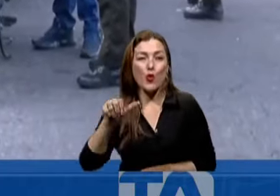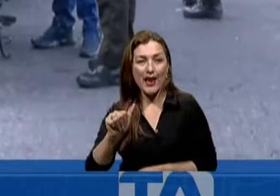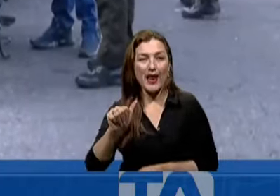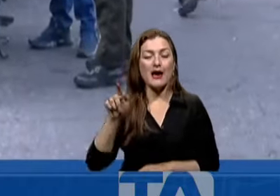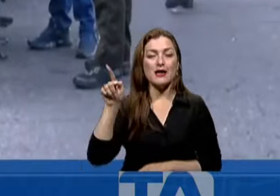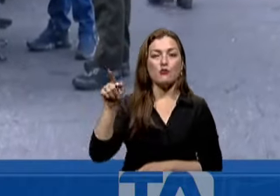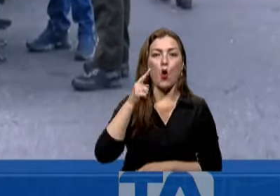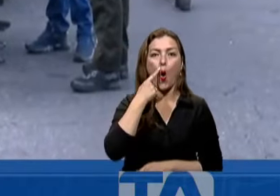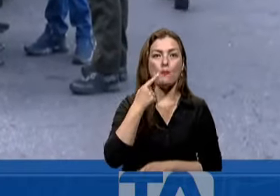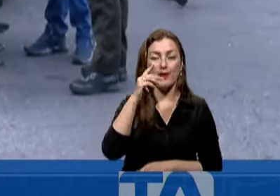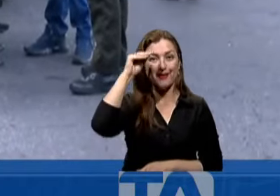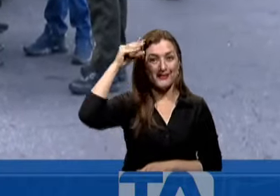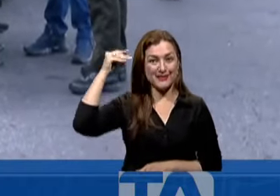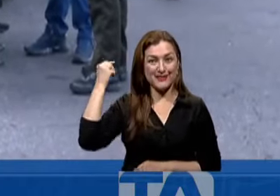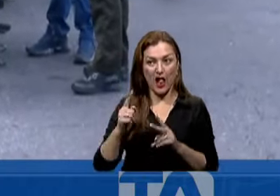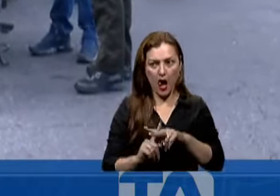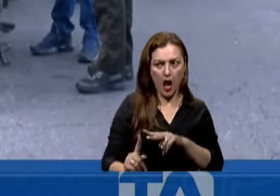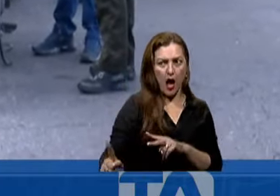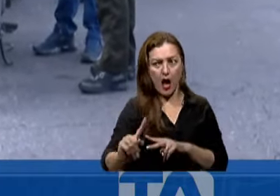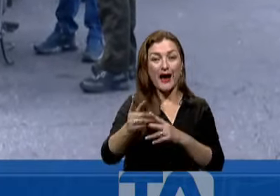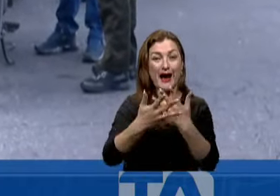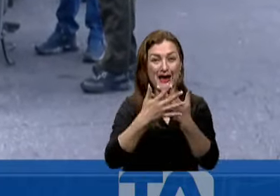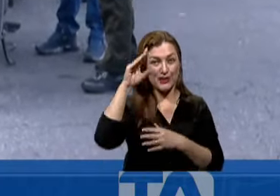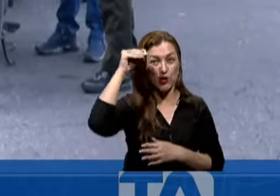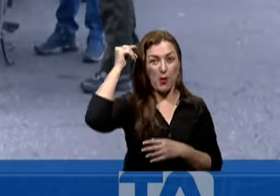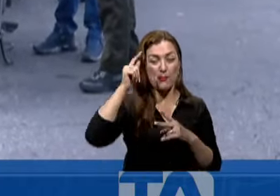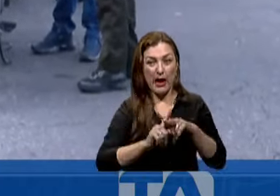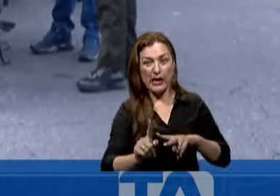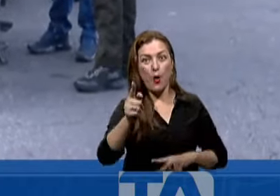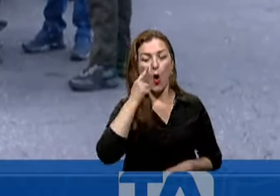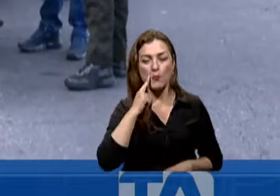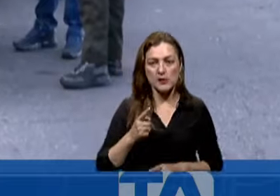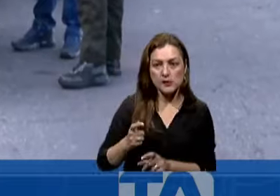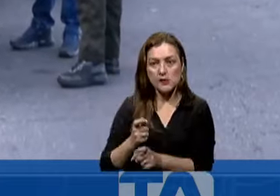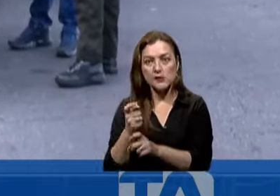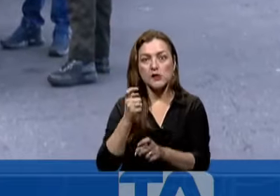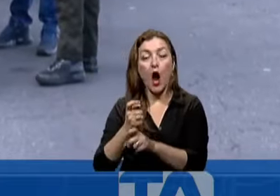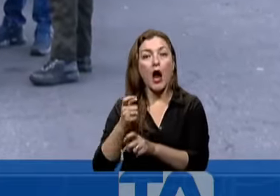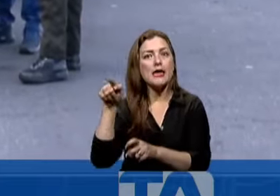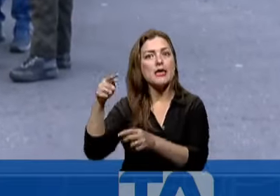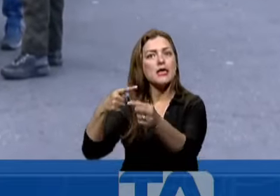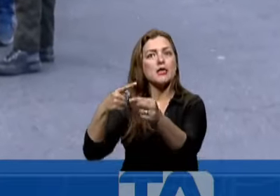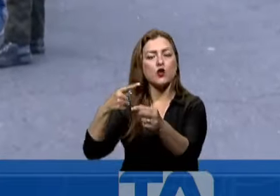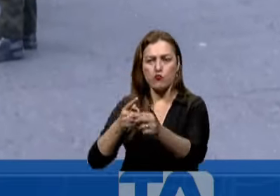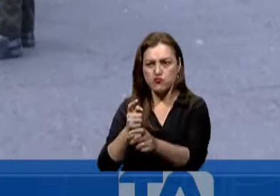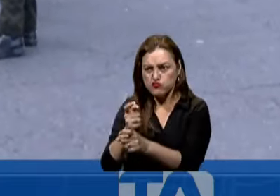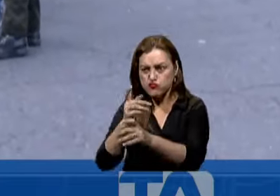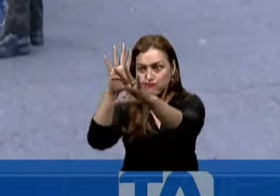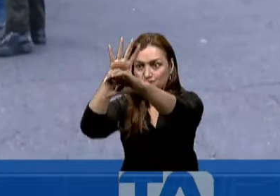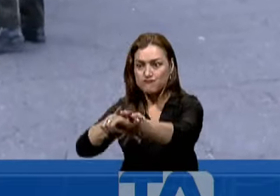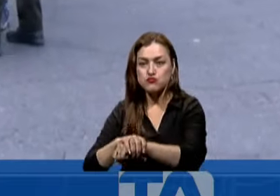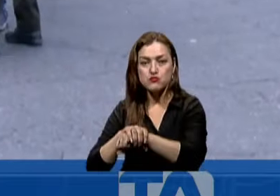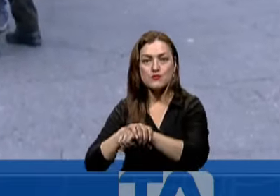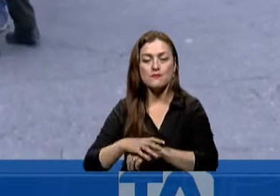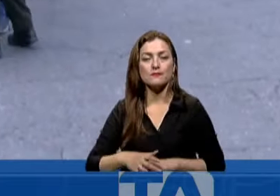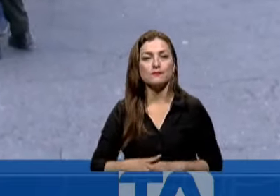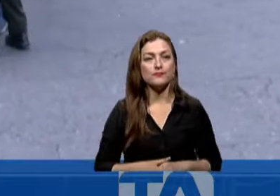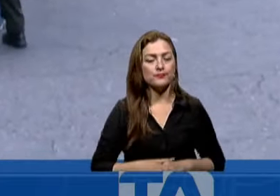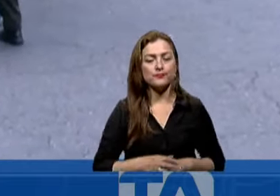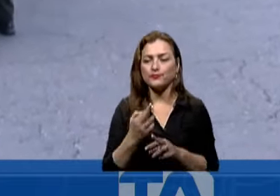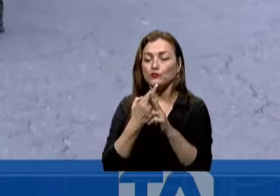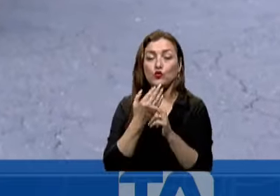de la cárcel de Riobamba, pero también se han capturado a otros delincuentes de alto valor. En este distrito, ¿cómo han estado los resultados? Bueno, hemos tenido